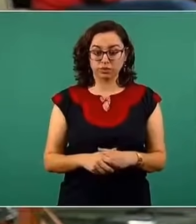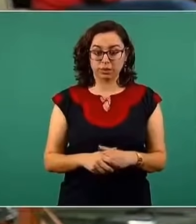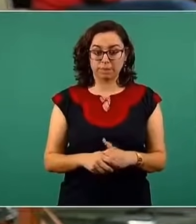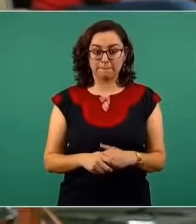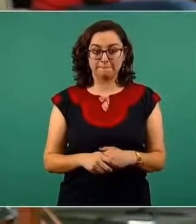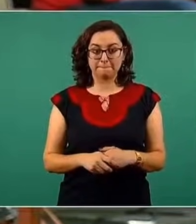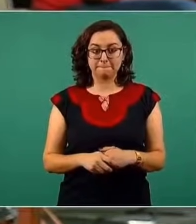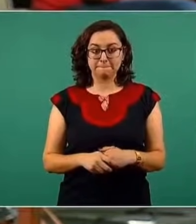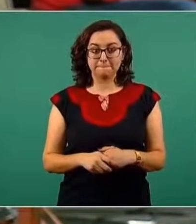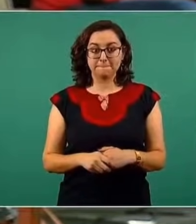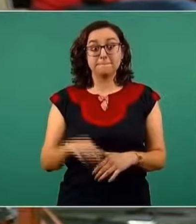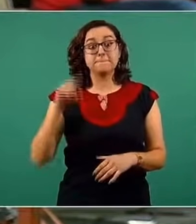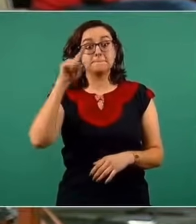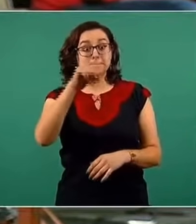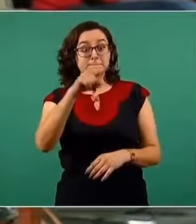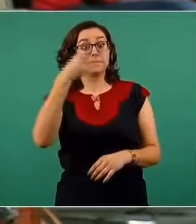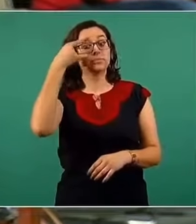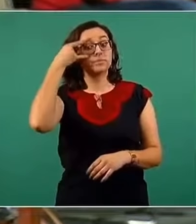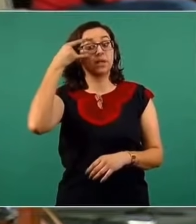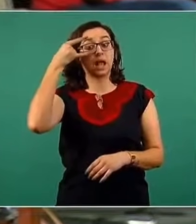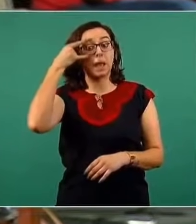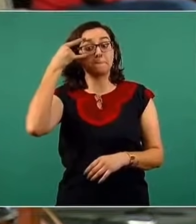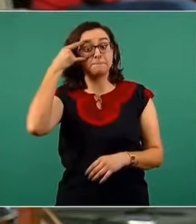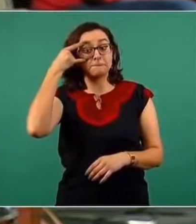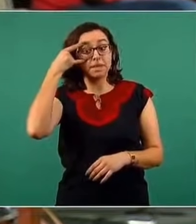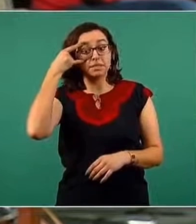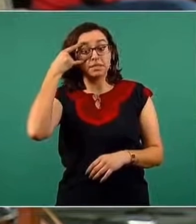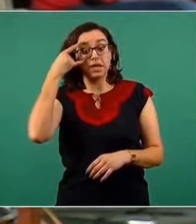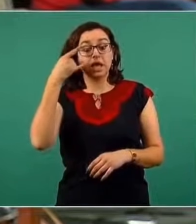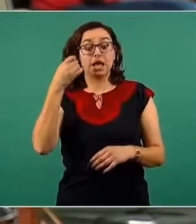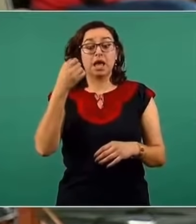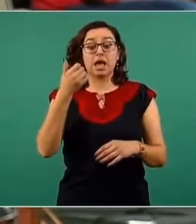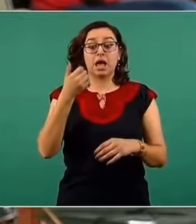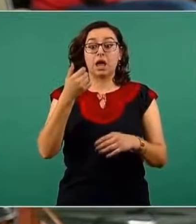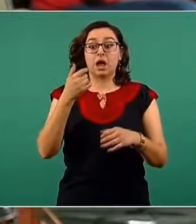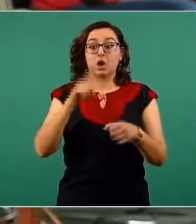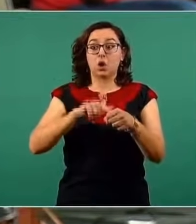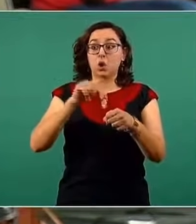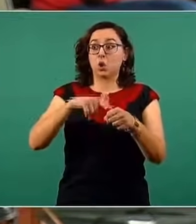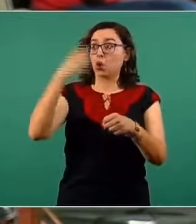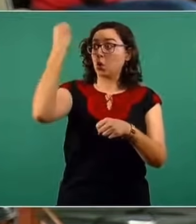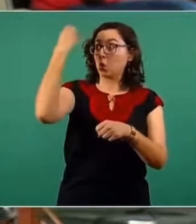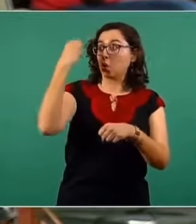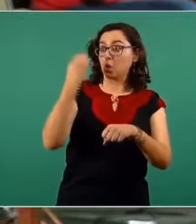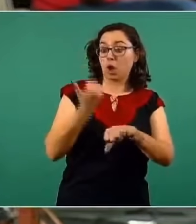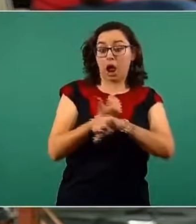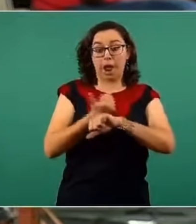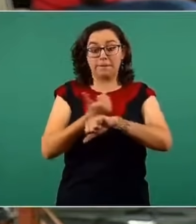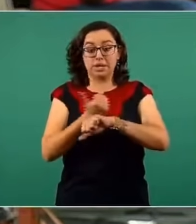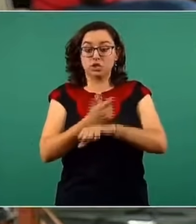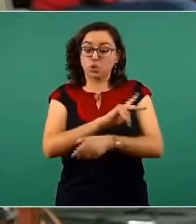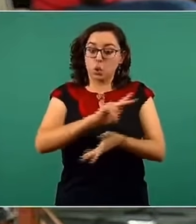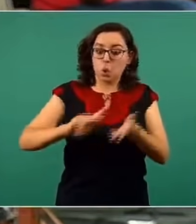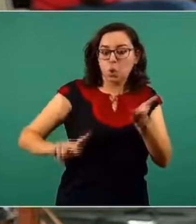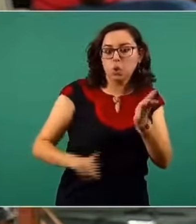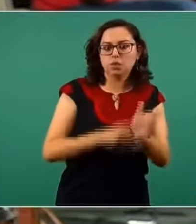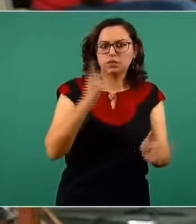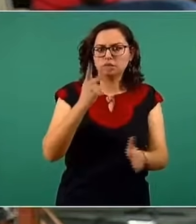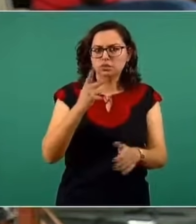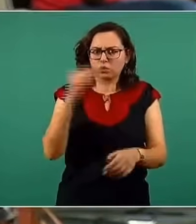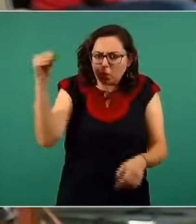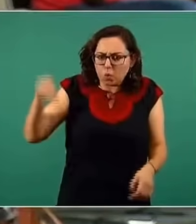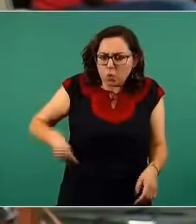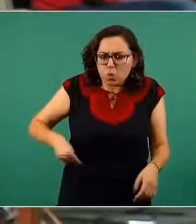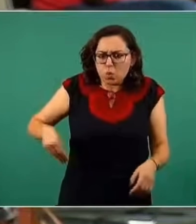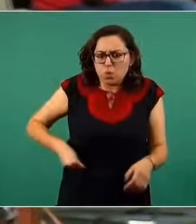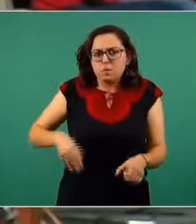regresado a Semáforo Amarillo no tuvo que ver con el regreso de clases presenciales. Entonces, doctor López-Gatell, en